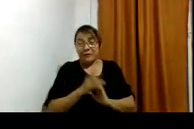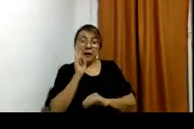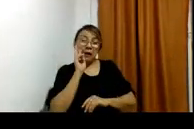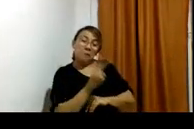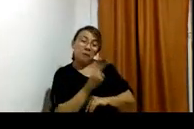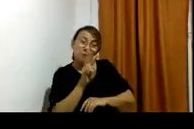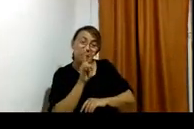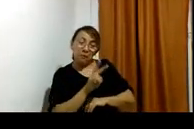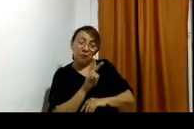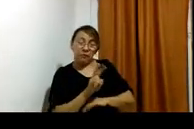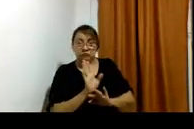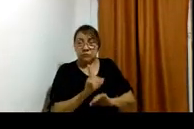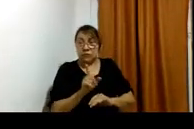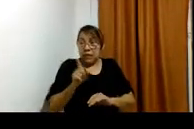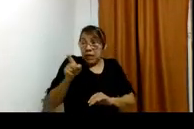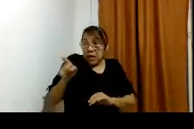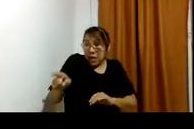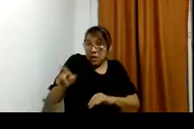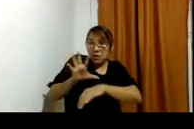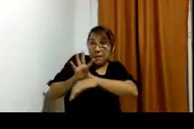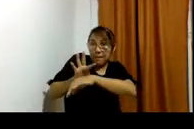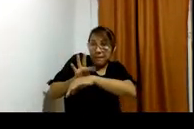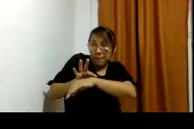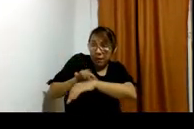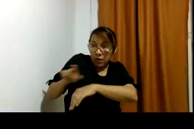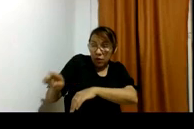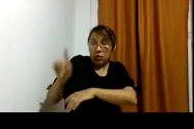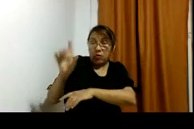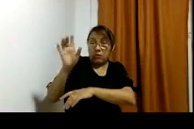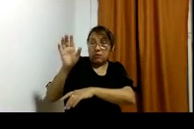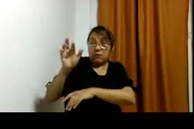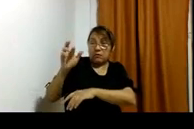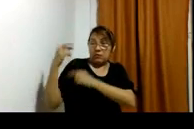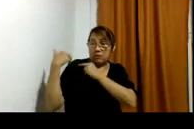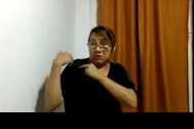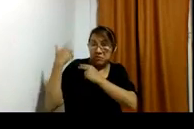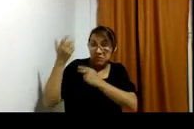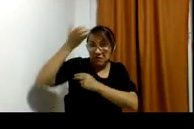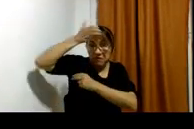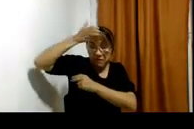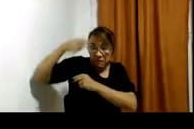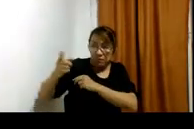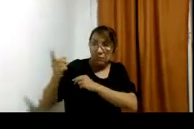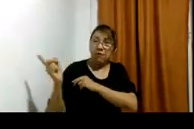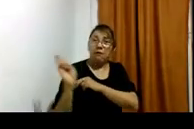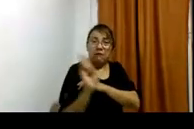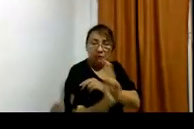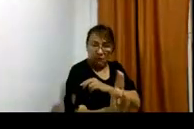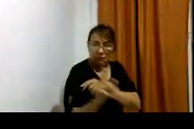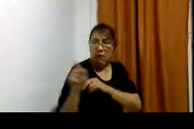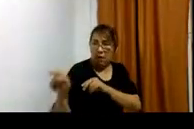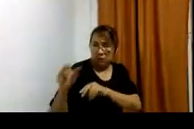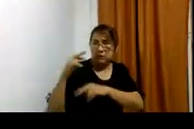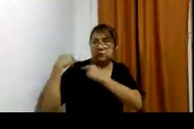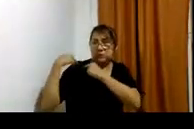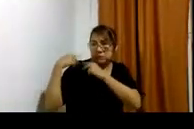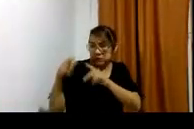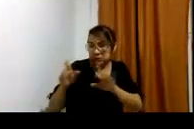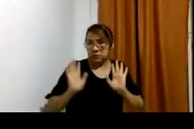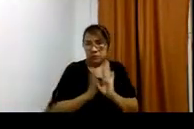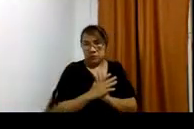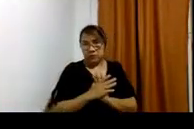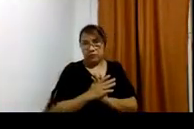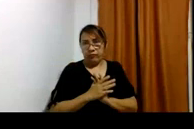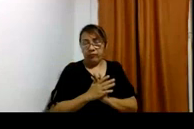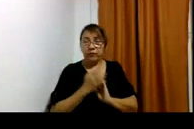le compete es al personal paramédico. Ayudar sin comprobar si es seguro. Pues miremos primero el sitio de la escena.